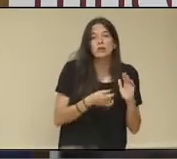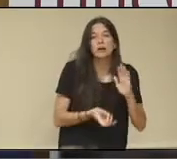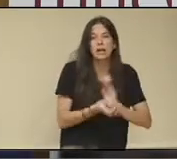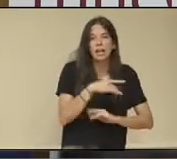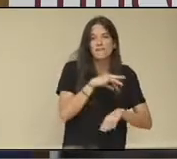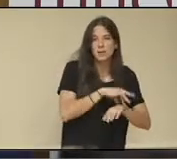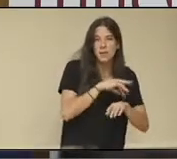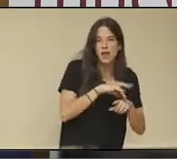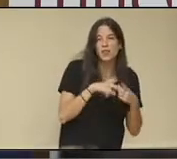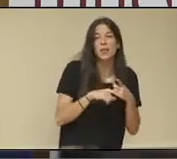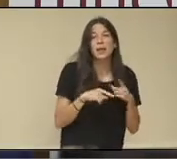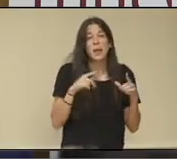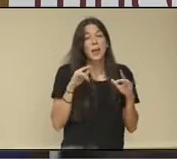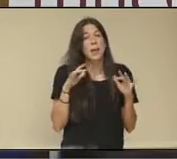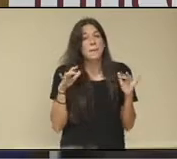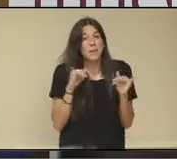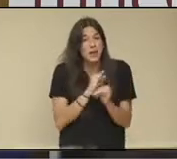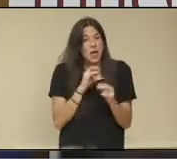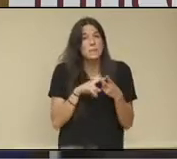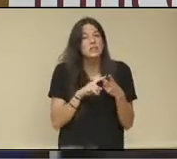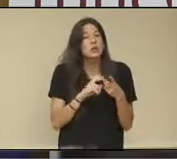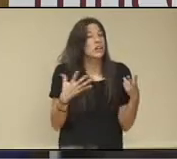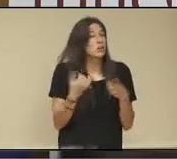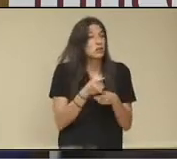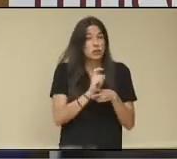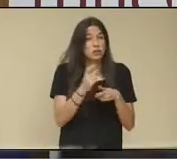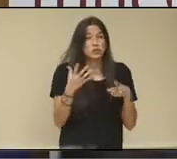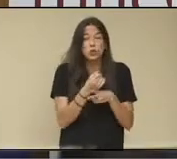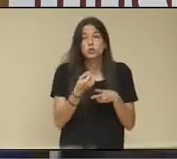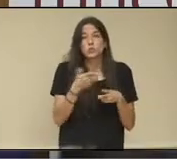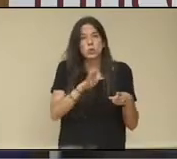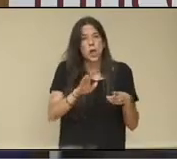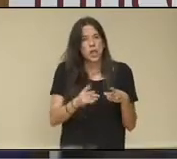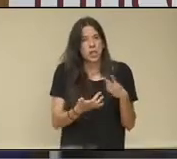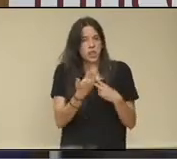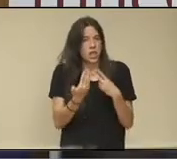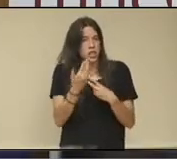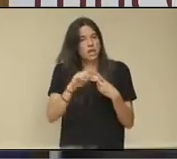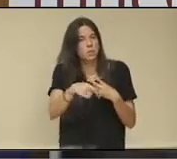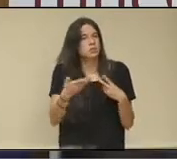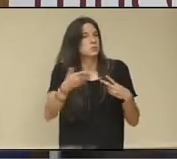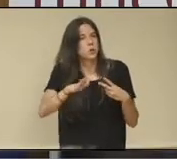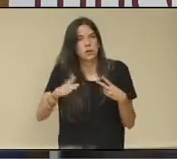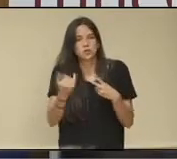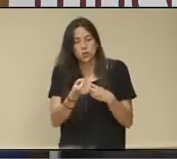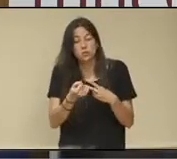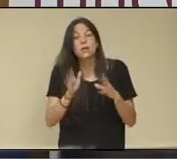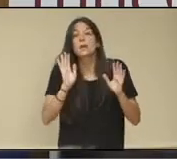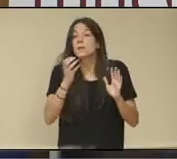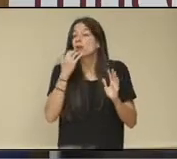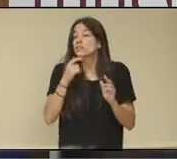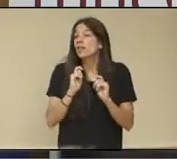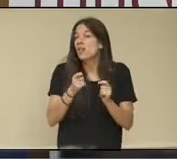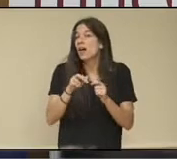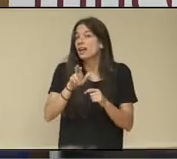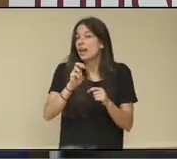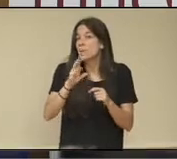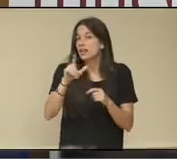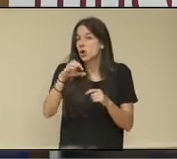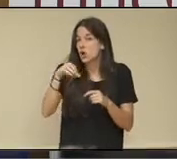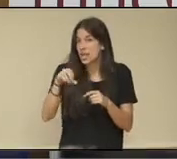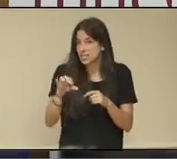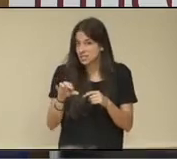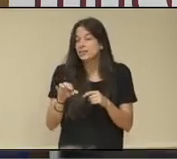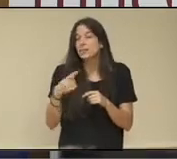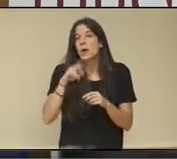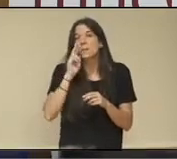y todos los ratoncitos mueren unos pocos días después. Sin embargo, cuando les administramos los replicones, vemos que los ratones